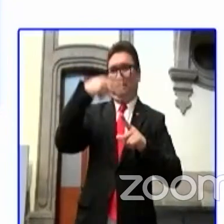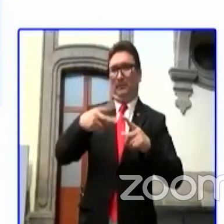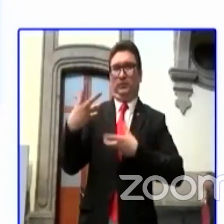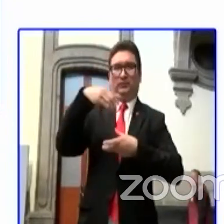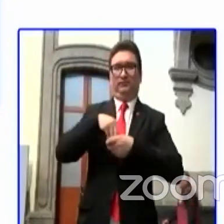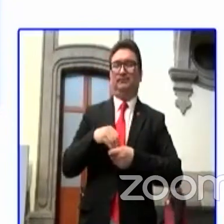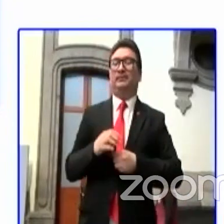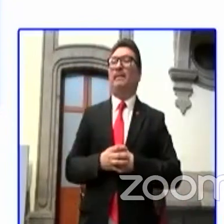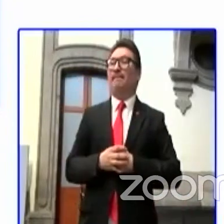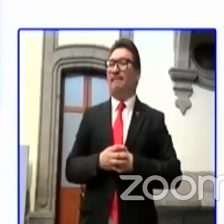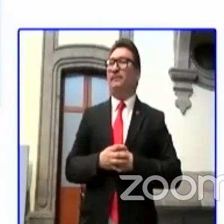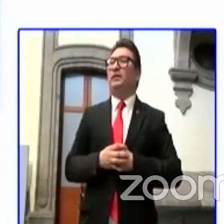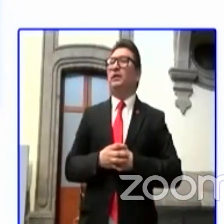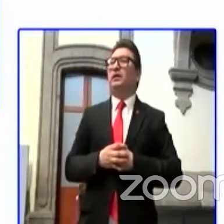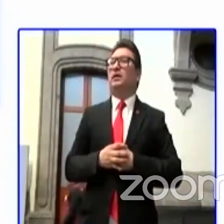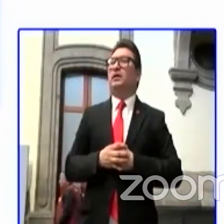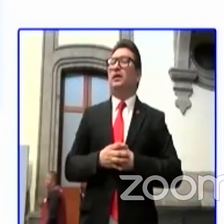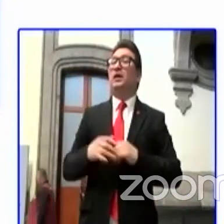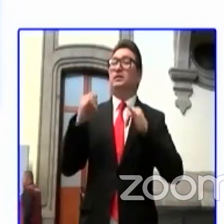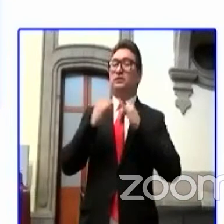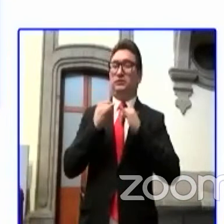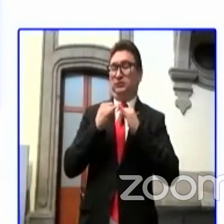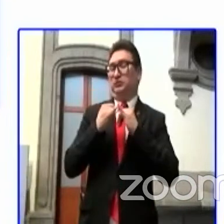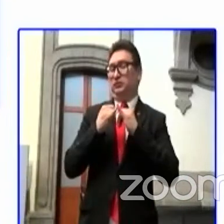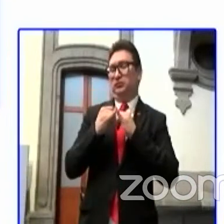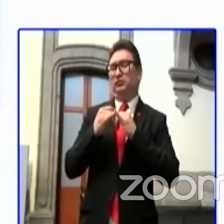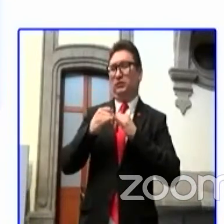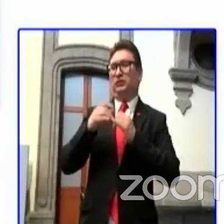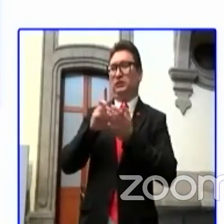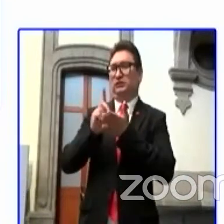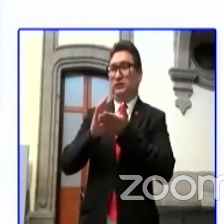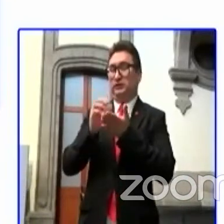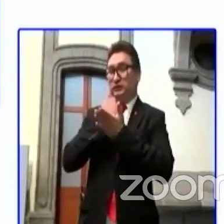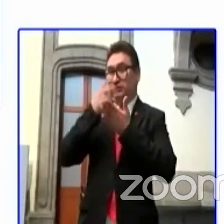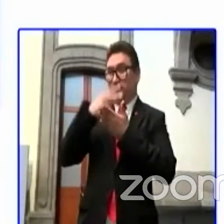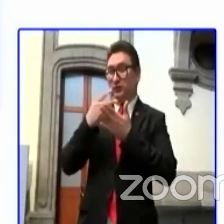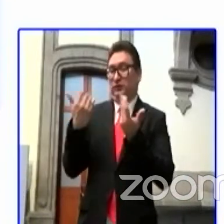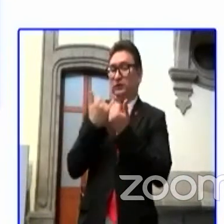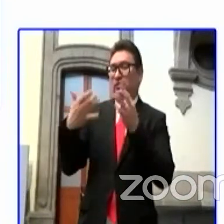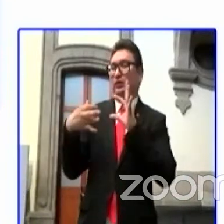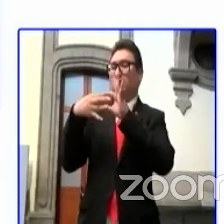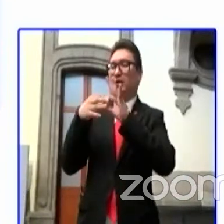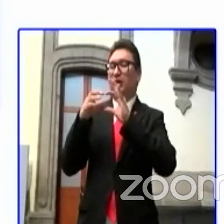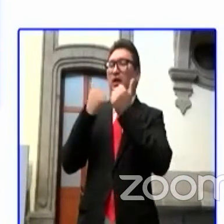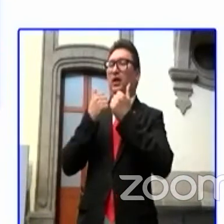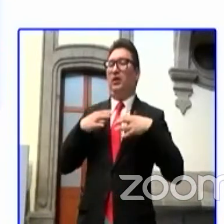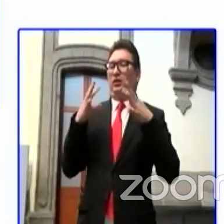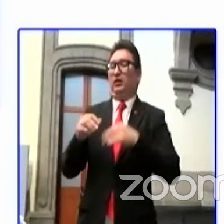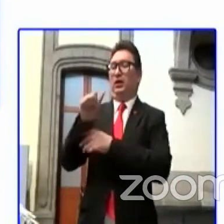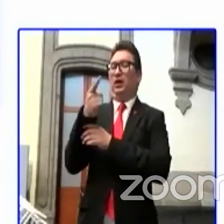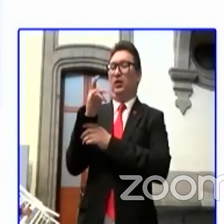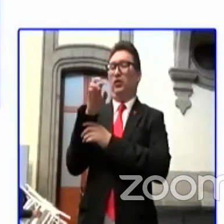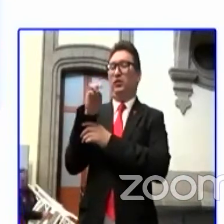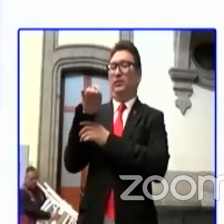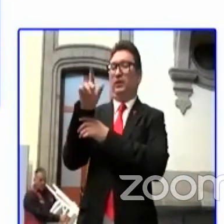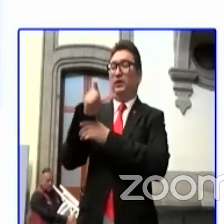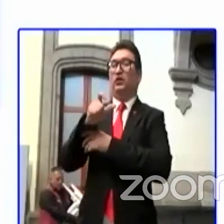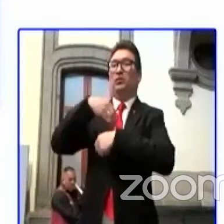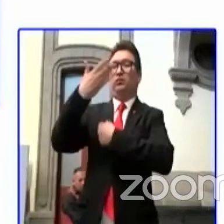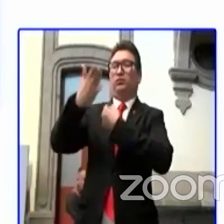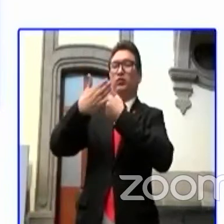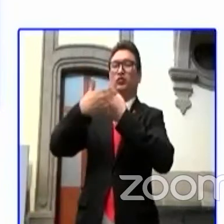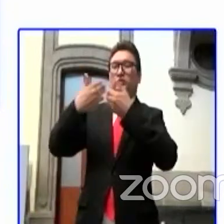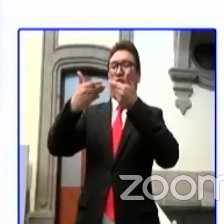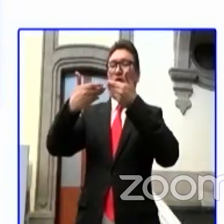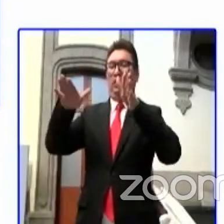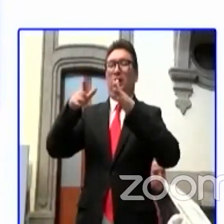El Instituto, en breve de la mano con la Fundación Agora México, abrirá la primera aula digital